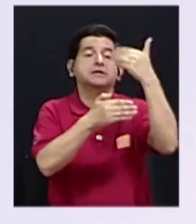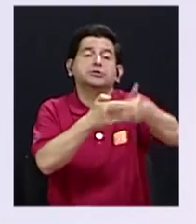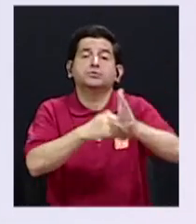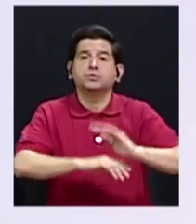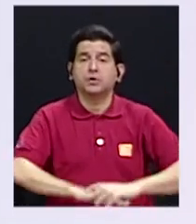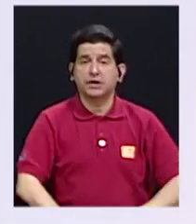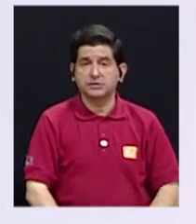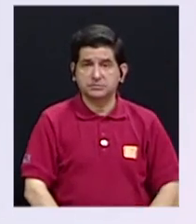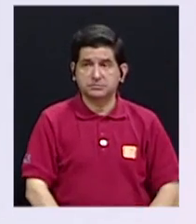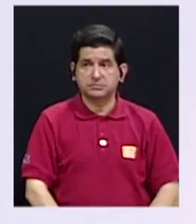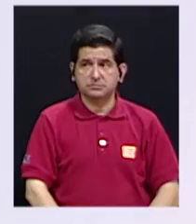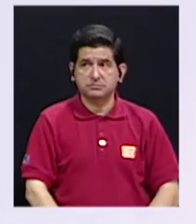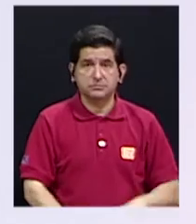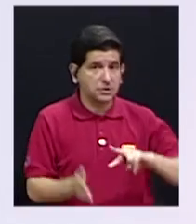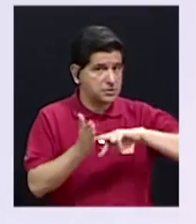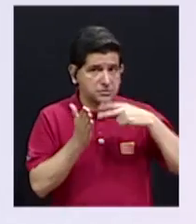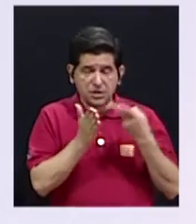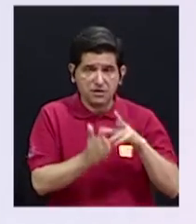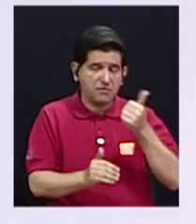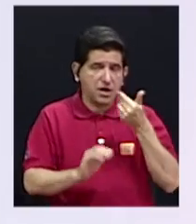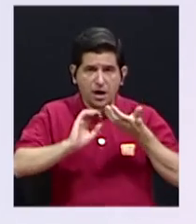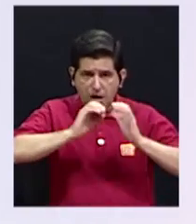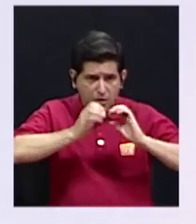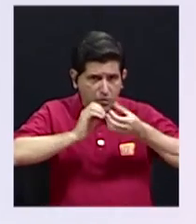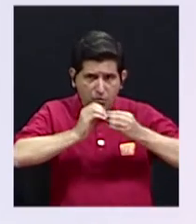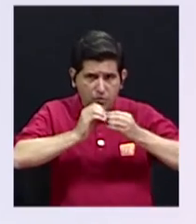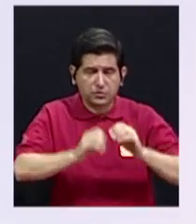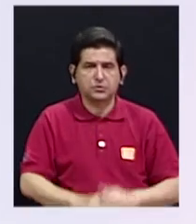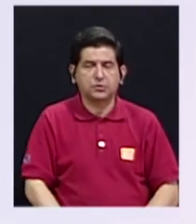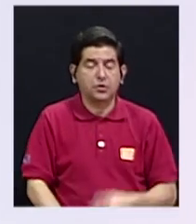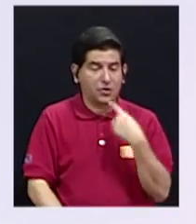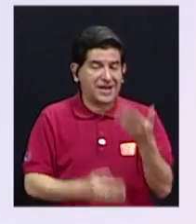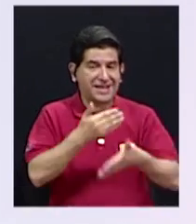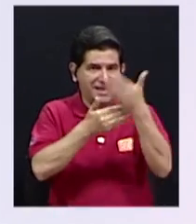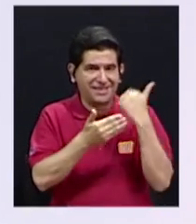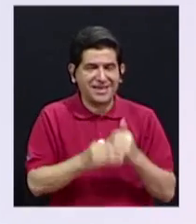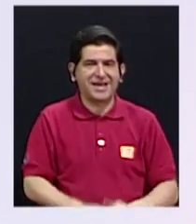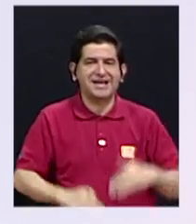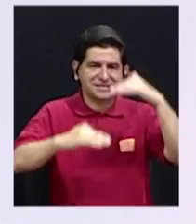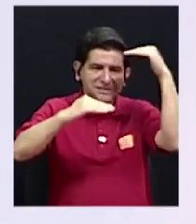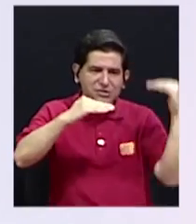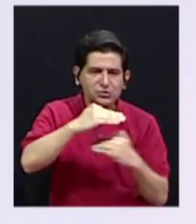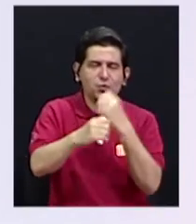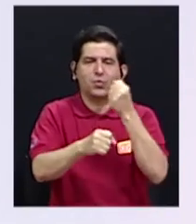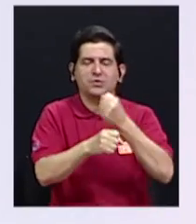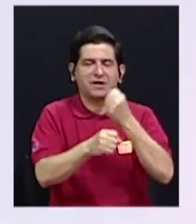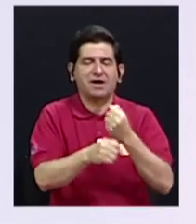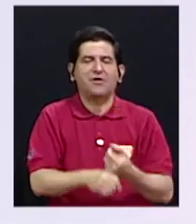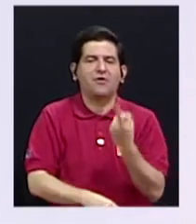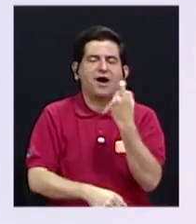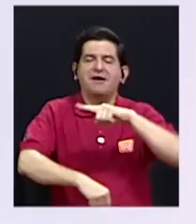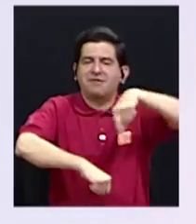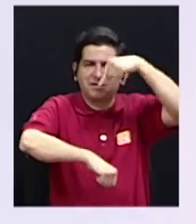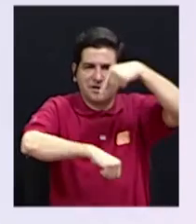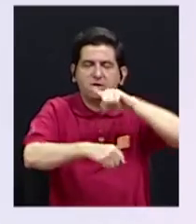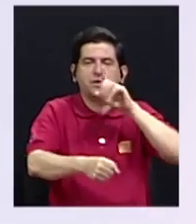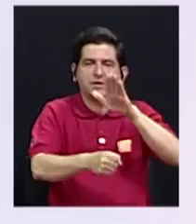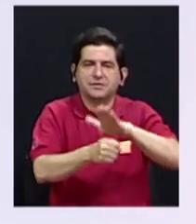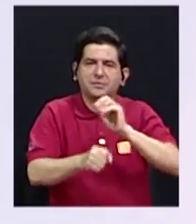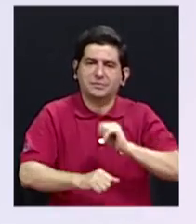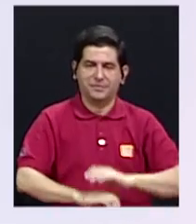entonces aquí estamos hablando de otros los indicadores que le mencionan que es el de subempleo por insuficiencia de horas